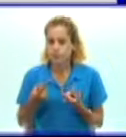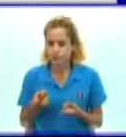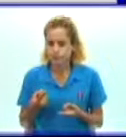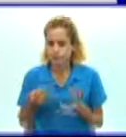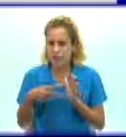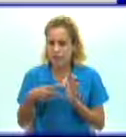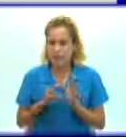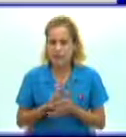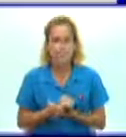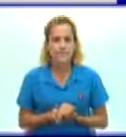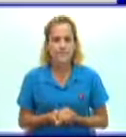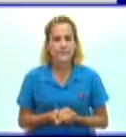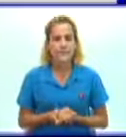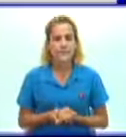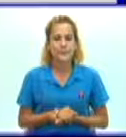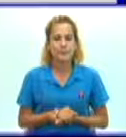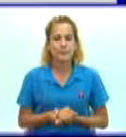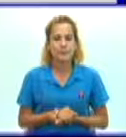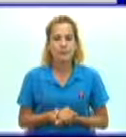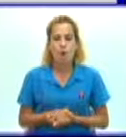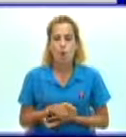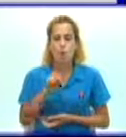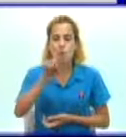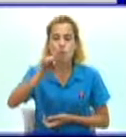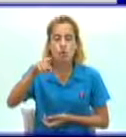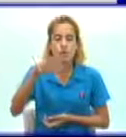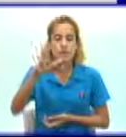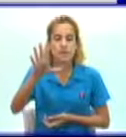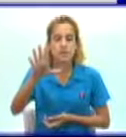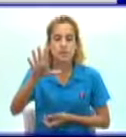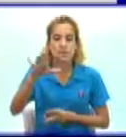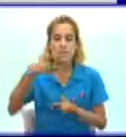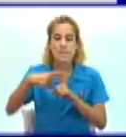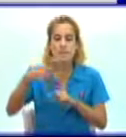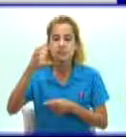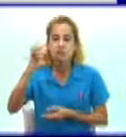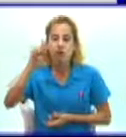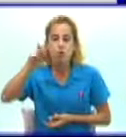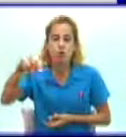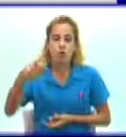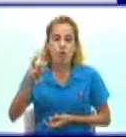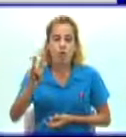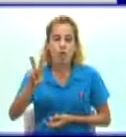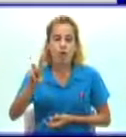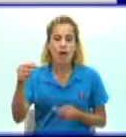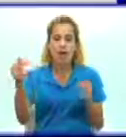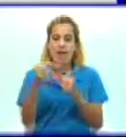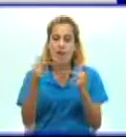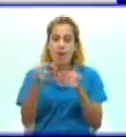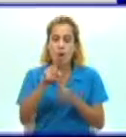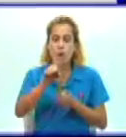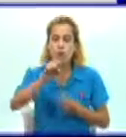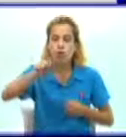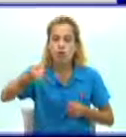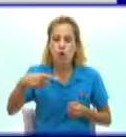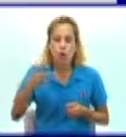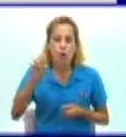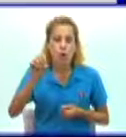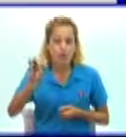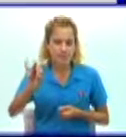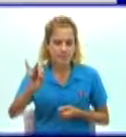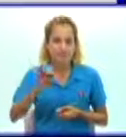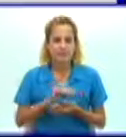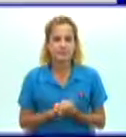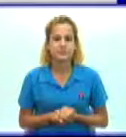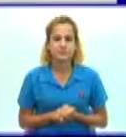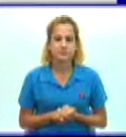Sería entonces 1,5. Yo puedo decir que 1,5 más 0,2, me queda planteada la adición, es igual a 1,7.